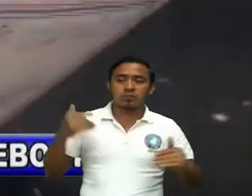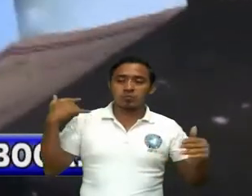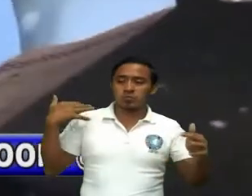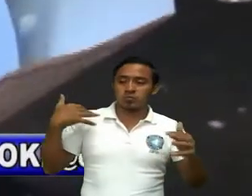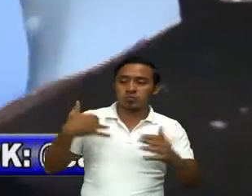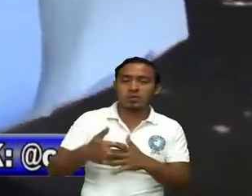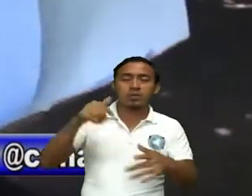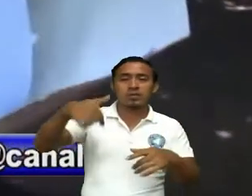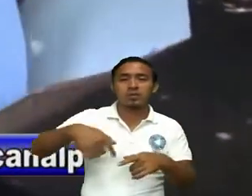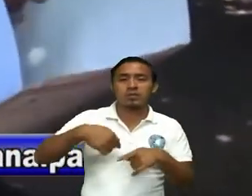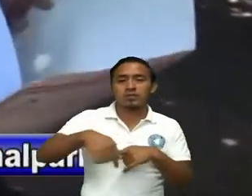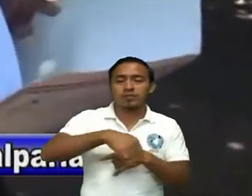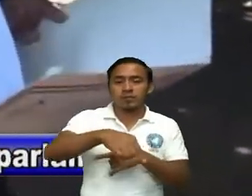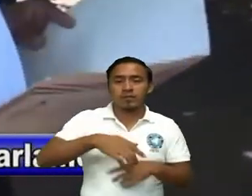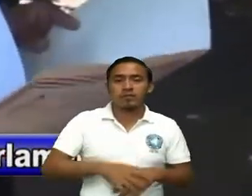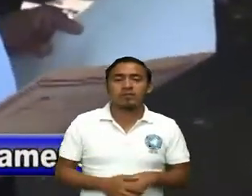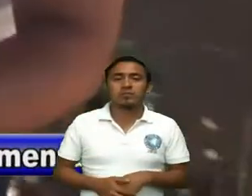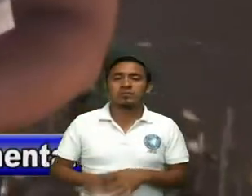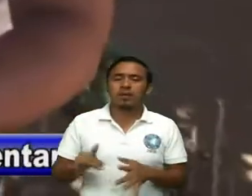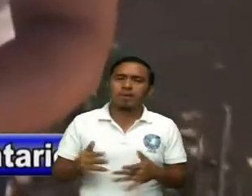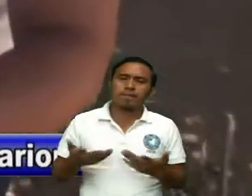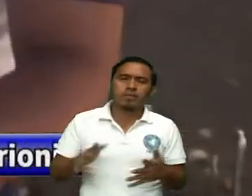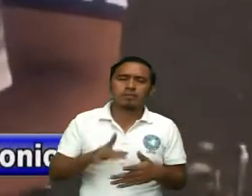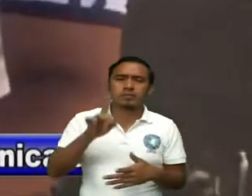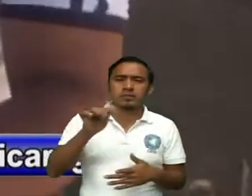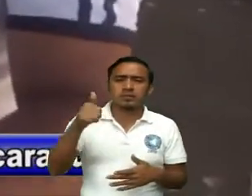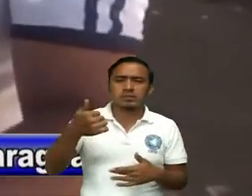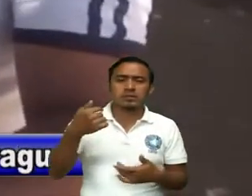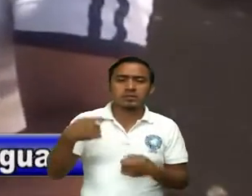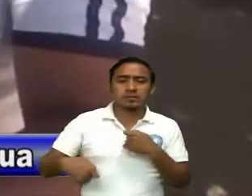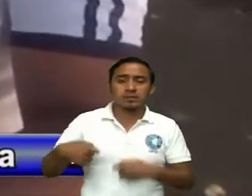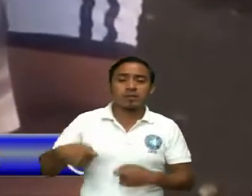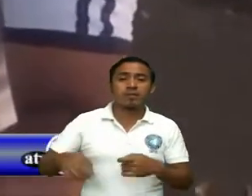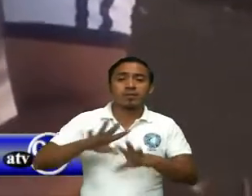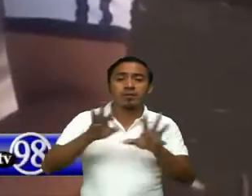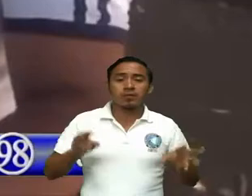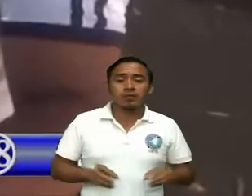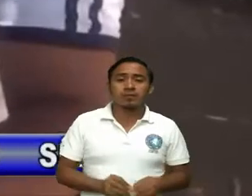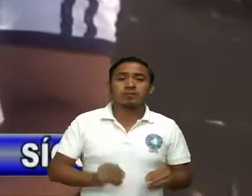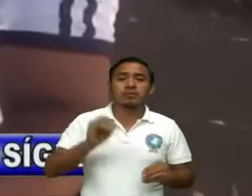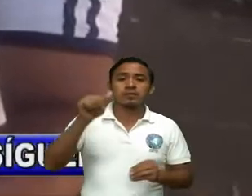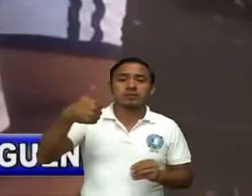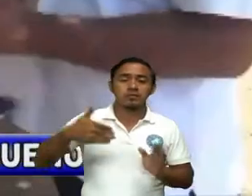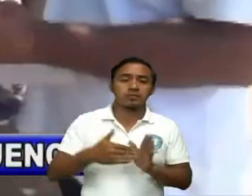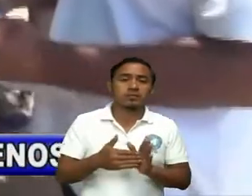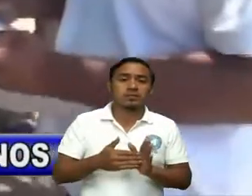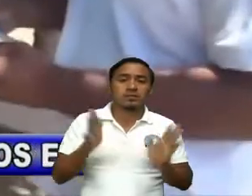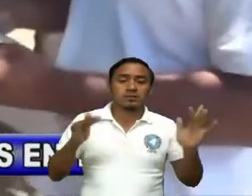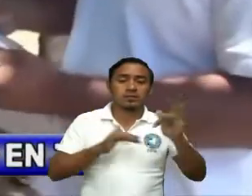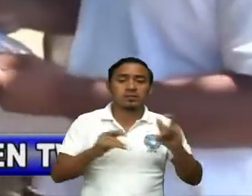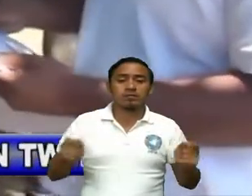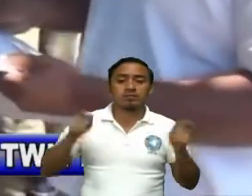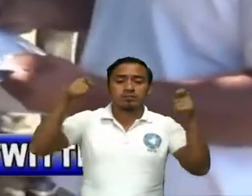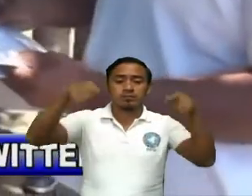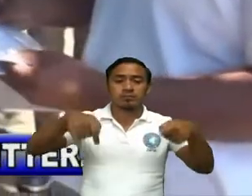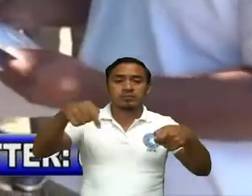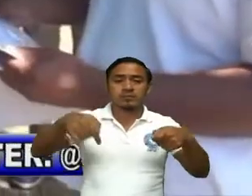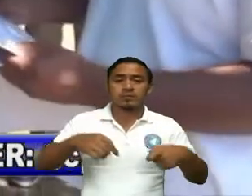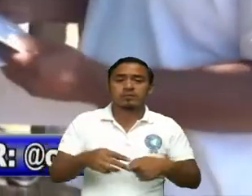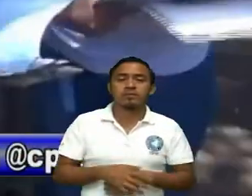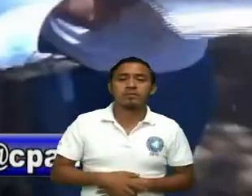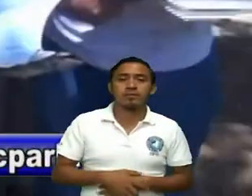momento en este municipio. Se tiene previsto que para el 16 de septiembre se complete la cantidad de 6.000 títulos destinados a esta